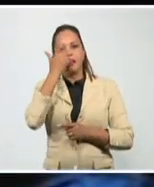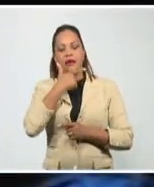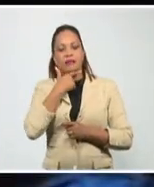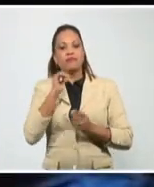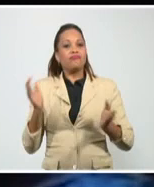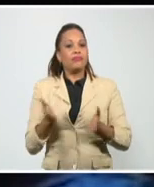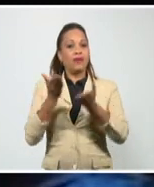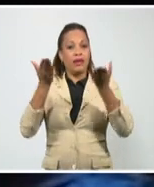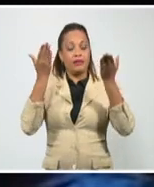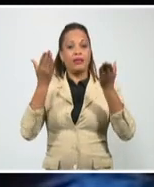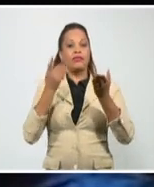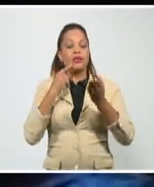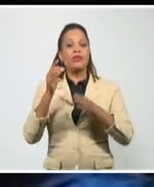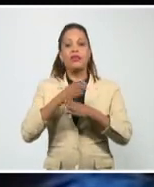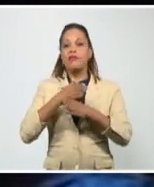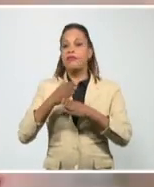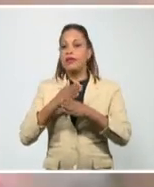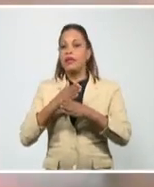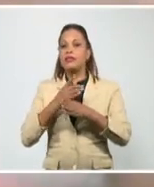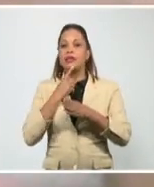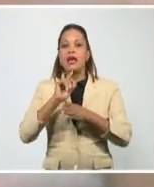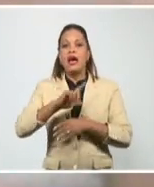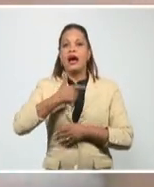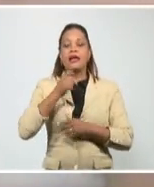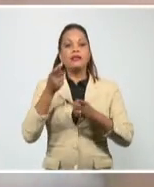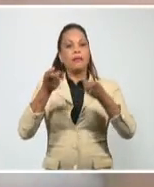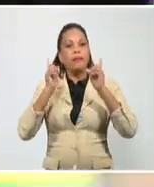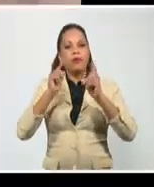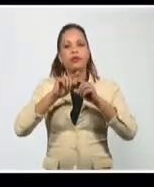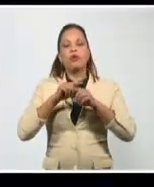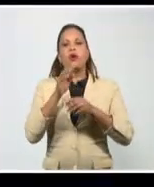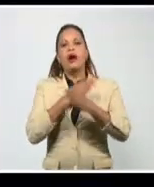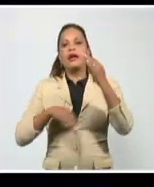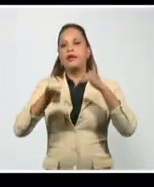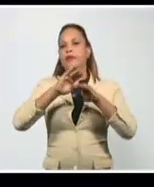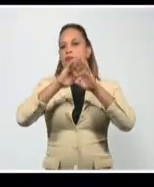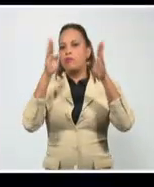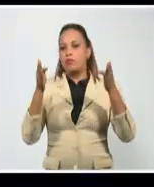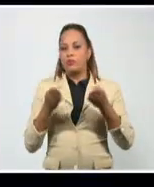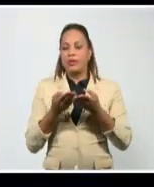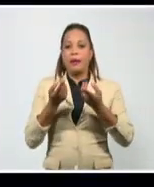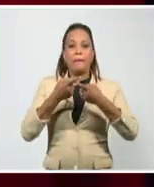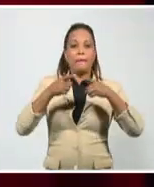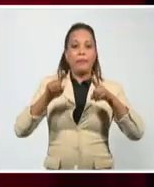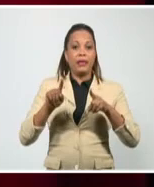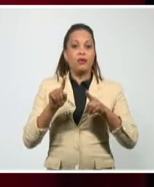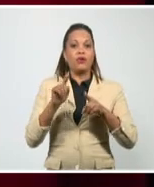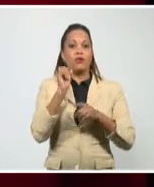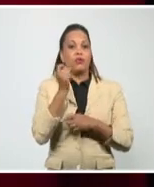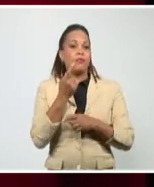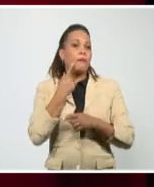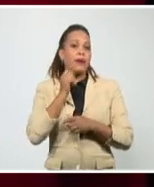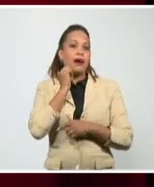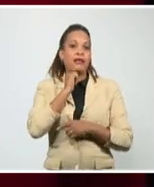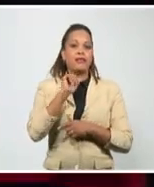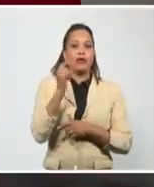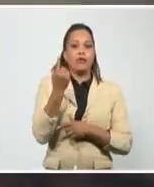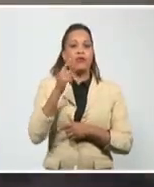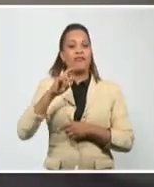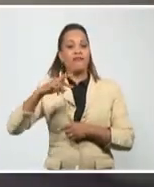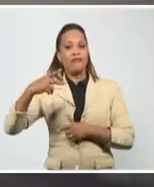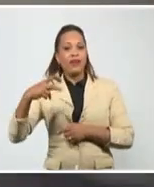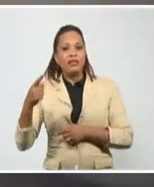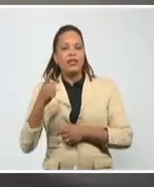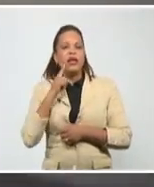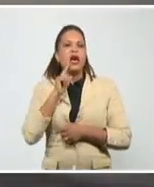principales espacios expositivos del arte político a nivel mundial. Sin embargo, en más de una ocasión han surgido